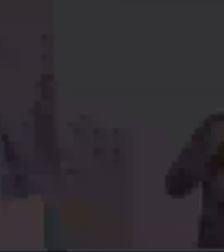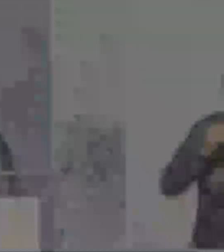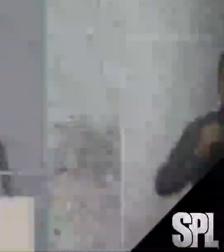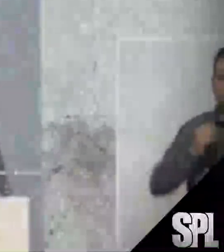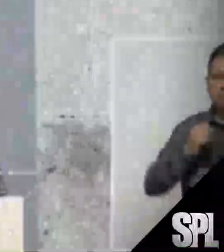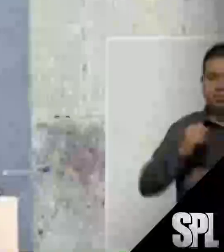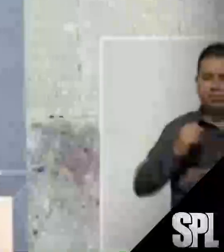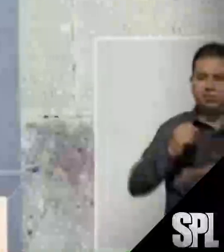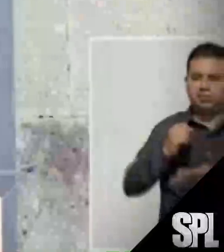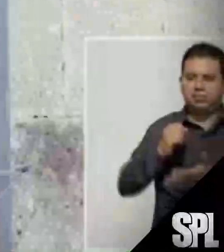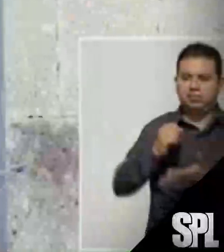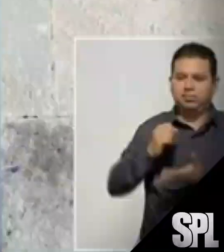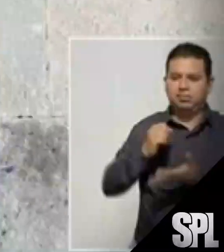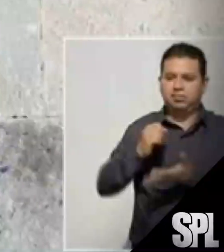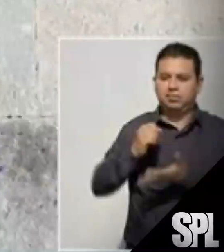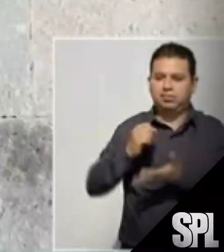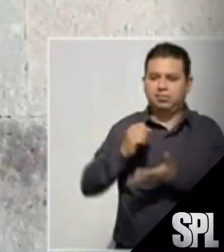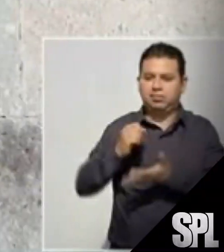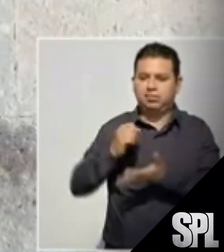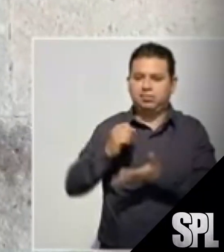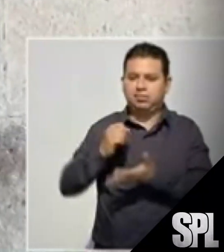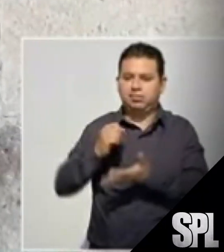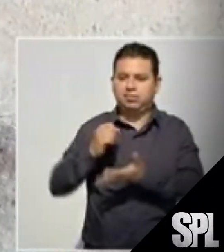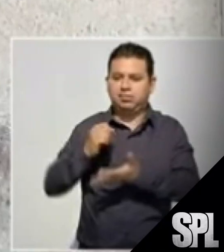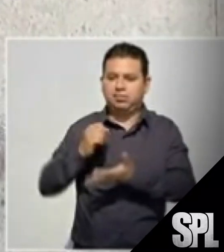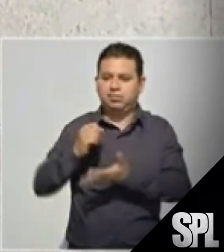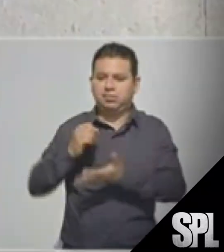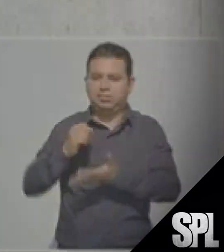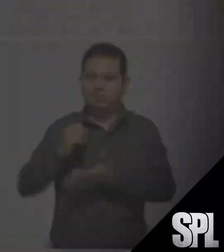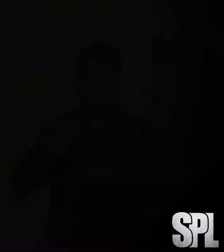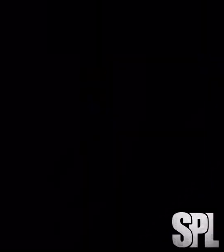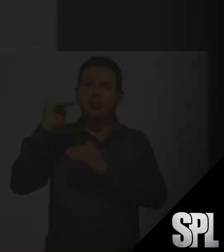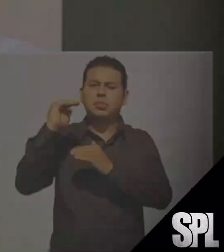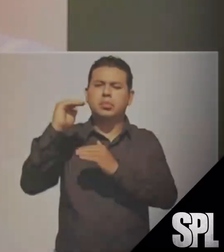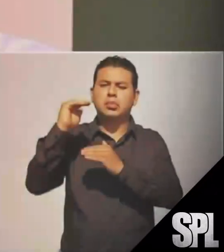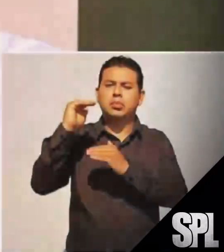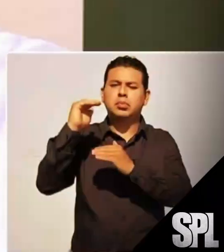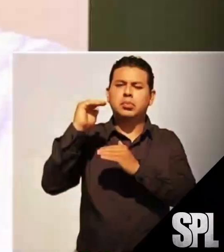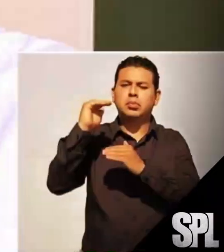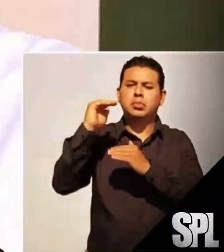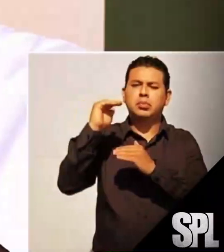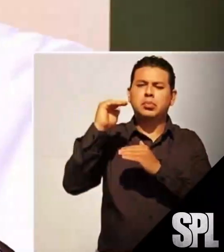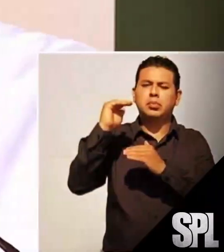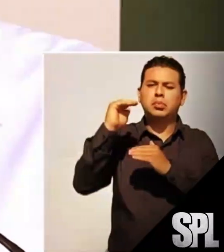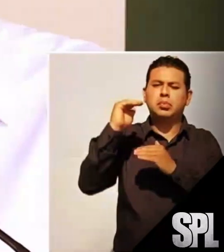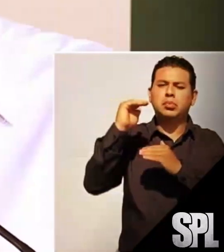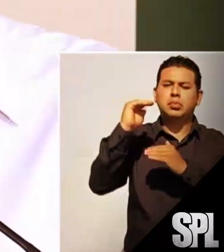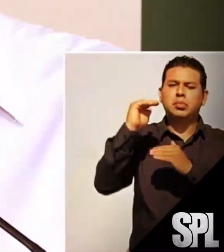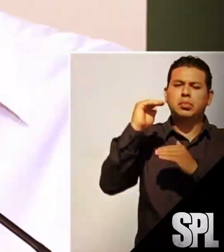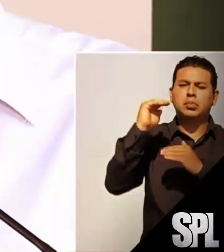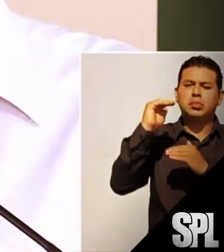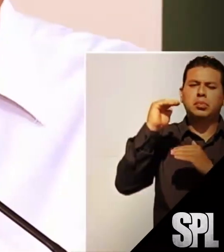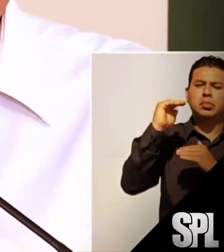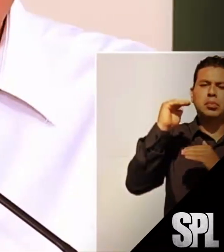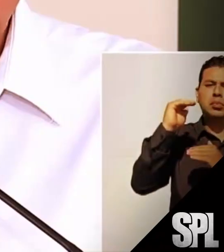El día de hoy el presidente de México, Andrés Manuel López Obrador, dio un anuncio sobre las pensiones para